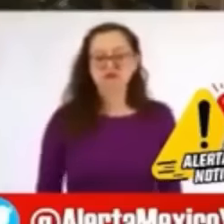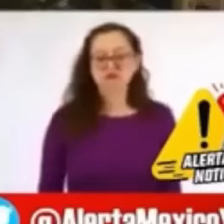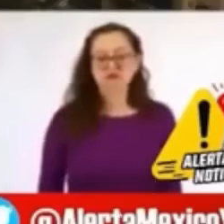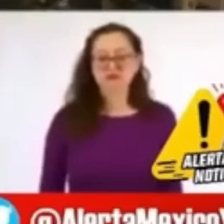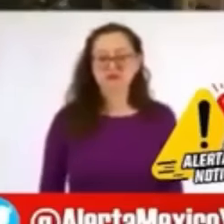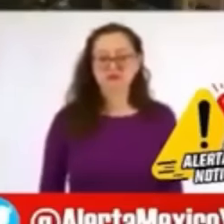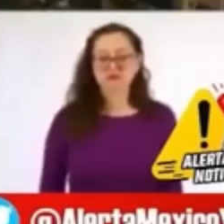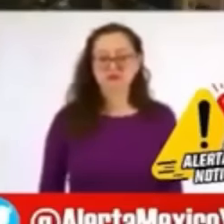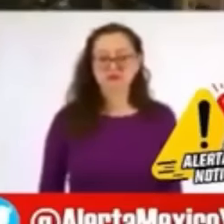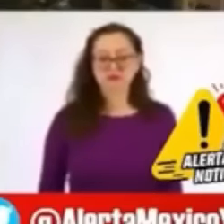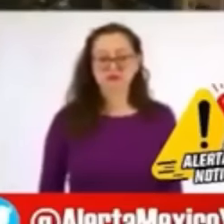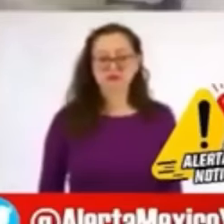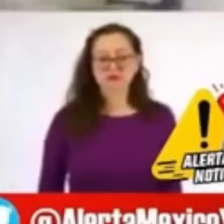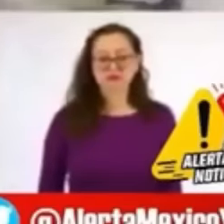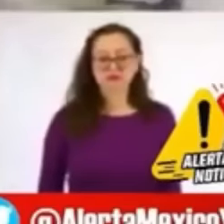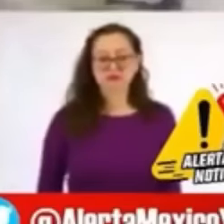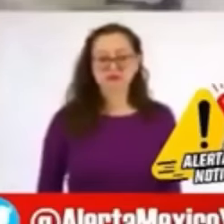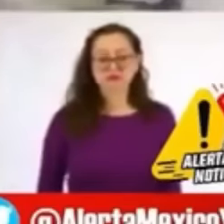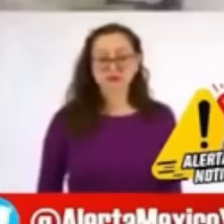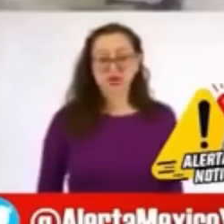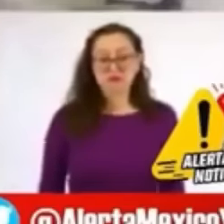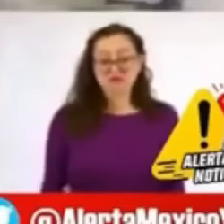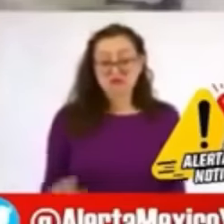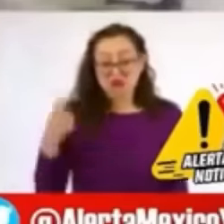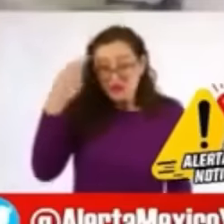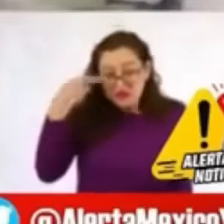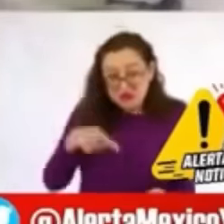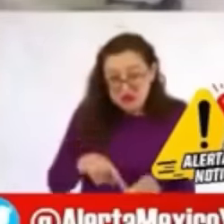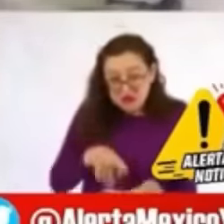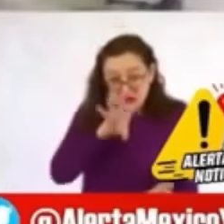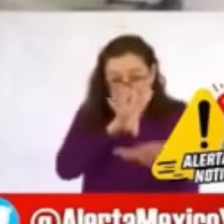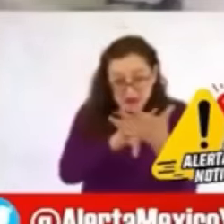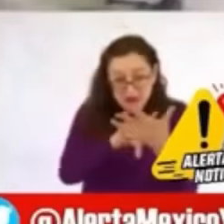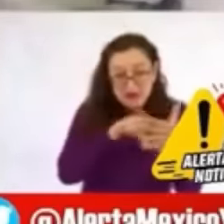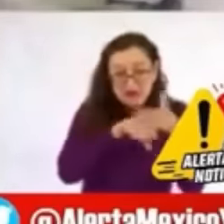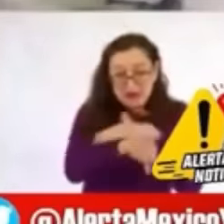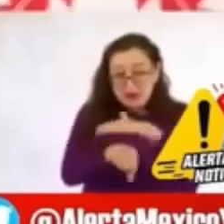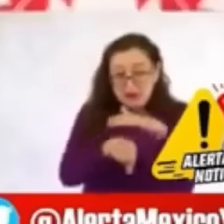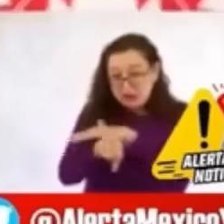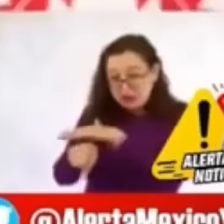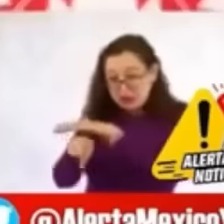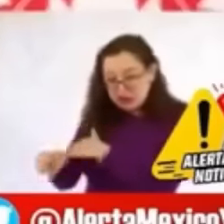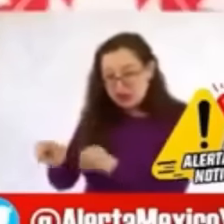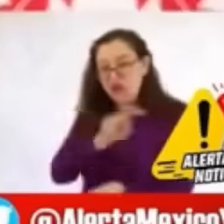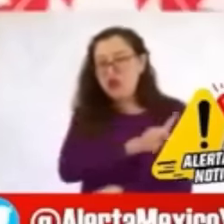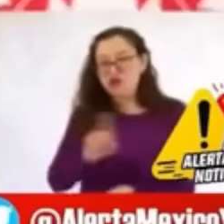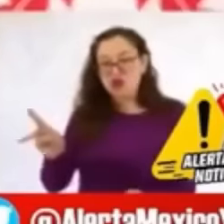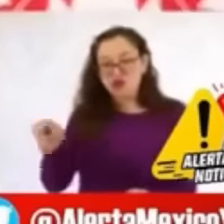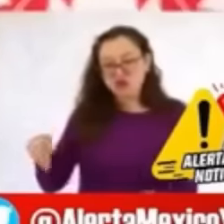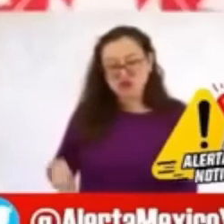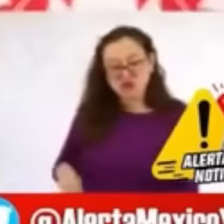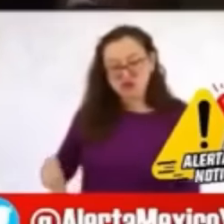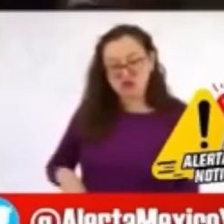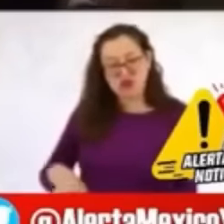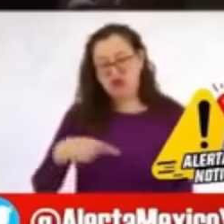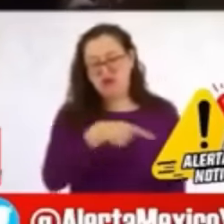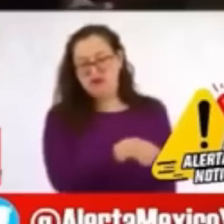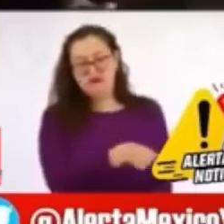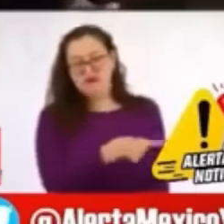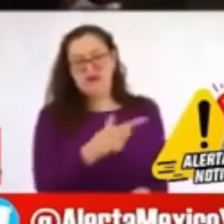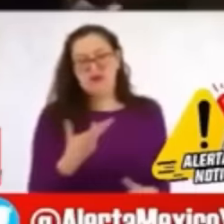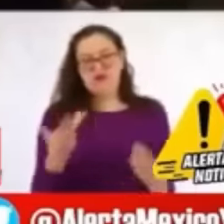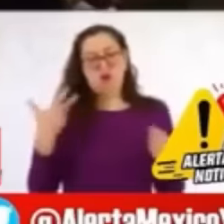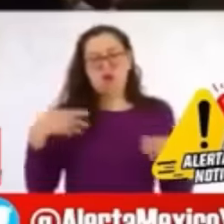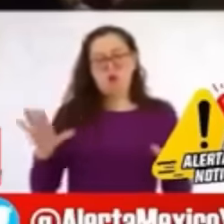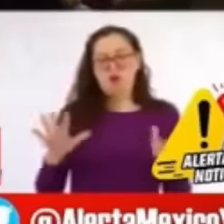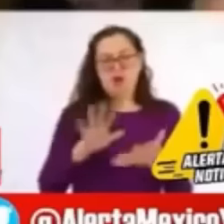presidenta. No creo que haya chivos expiatorios. No es el estilo de Ernestina Godoy. No, de ella no,